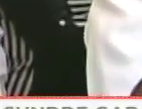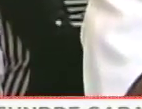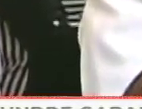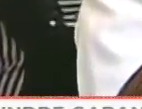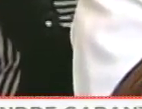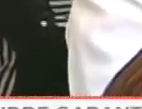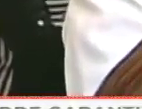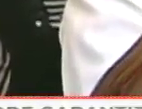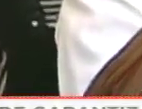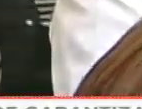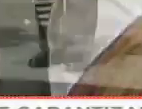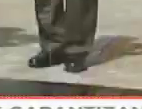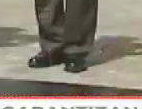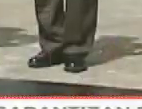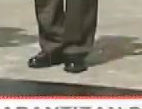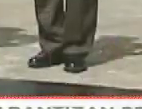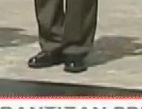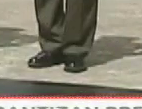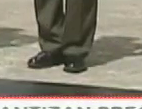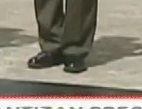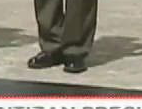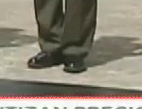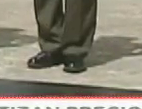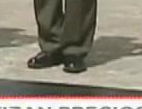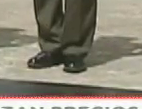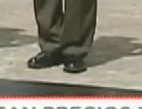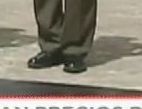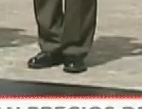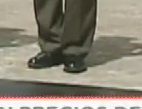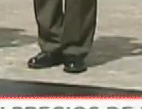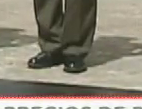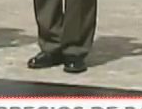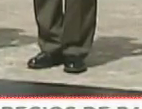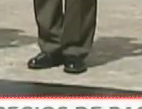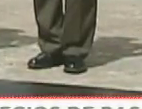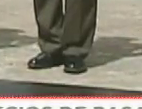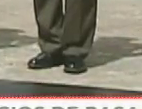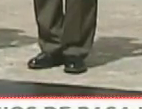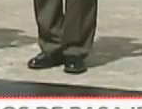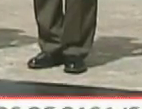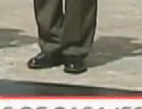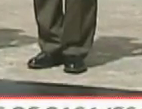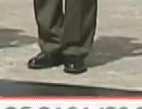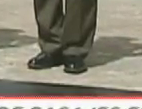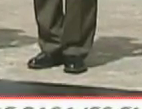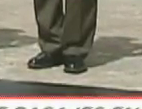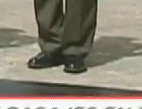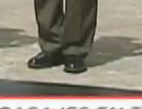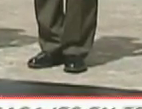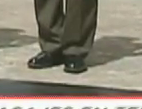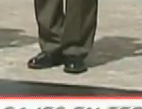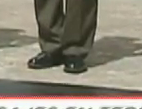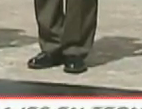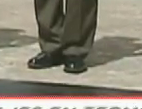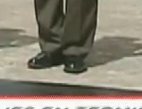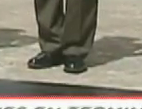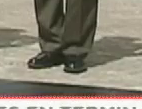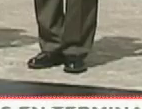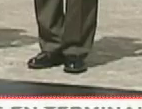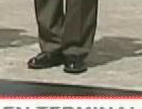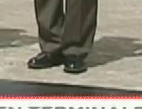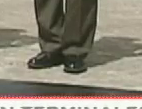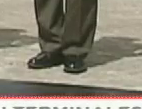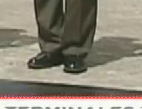Lázaro Partidas, comandante de la base aérea, teniente coronel Teófilo Luis Méndez. El ciudadano general de brigada,